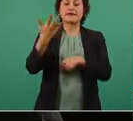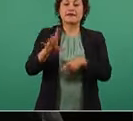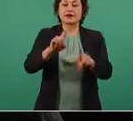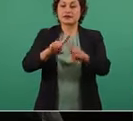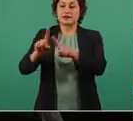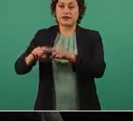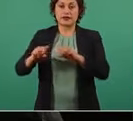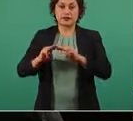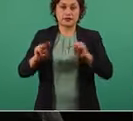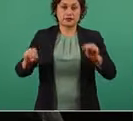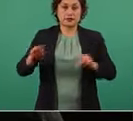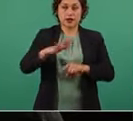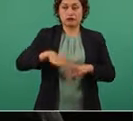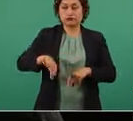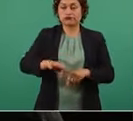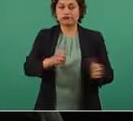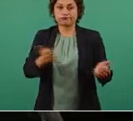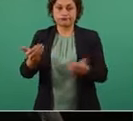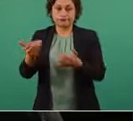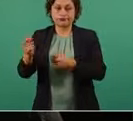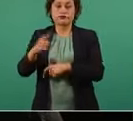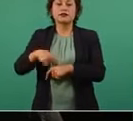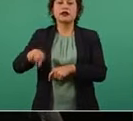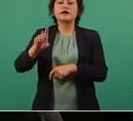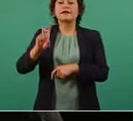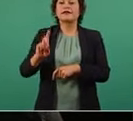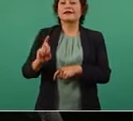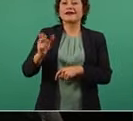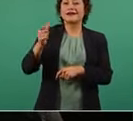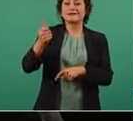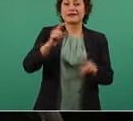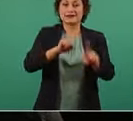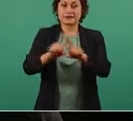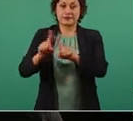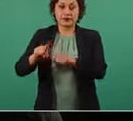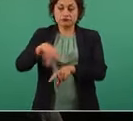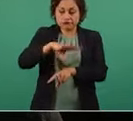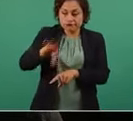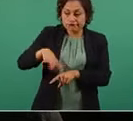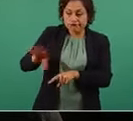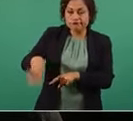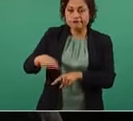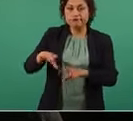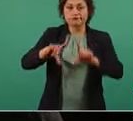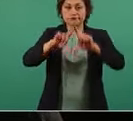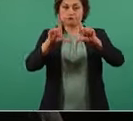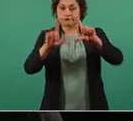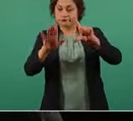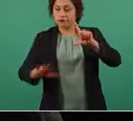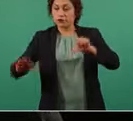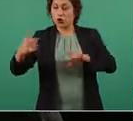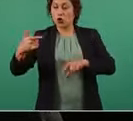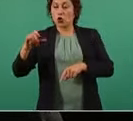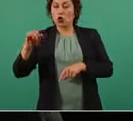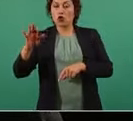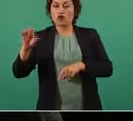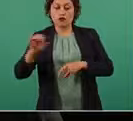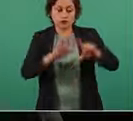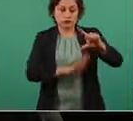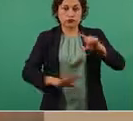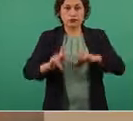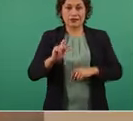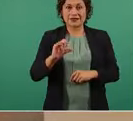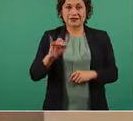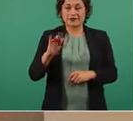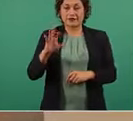Tenemos 33 estaciones de búsqueda y rescate distribuidas en el Golfo y en el Pacífico. Un centro de coordinación